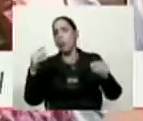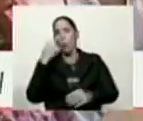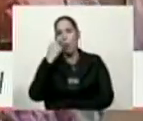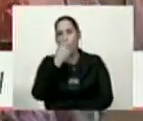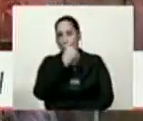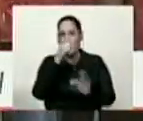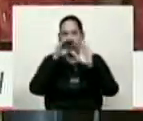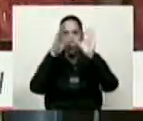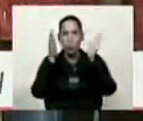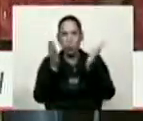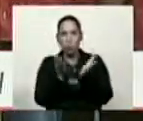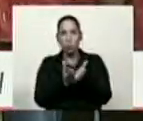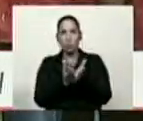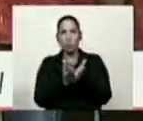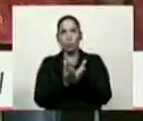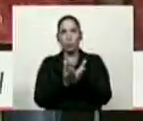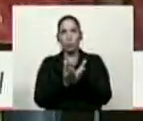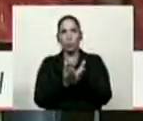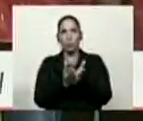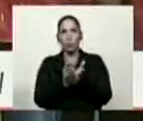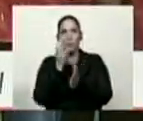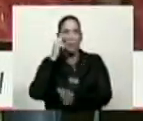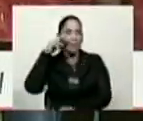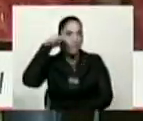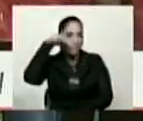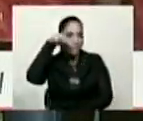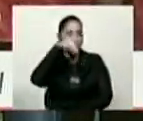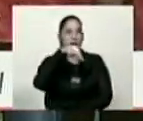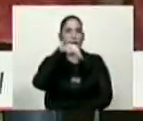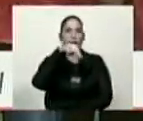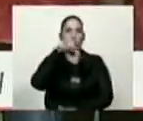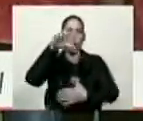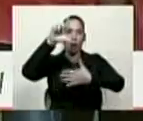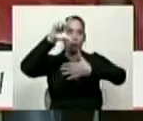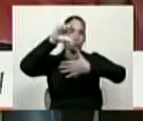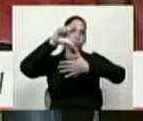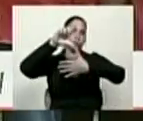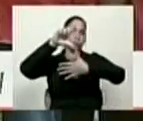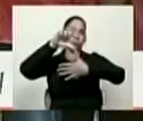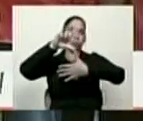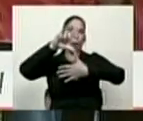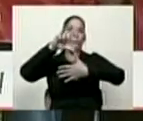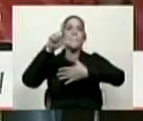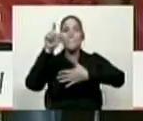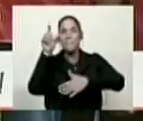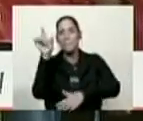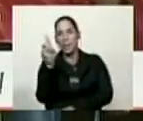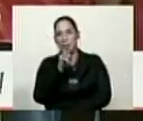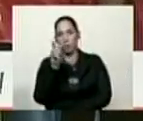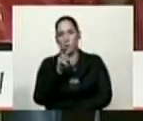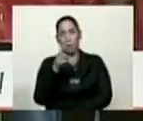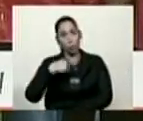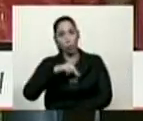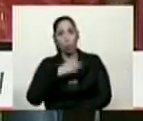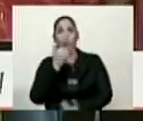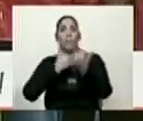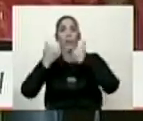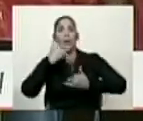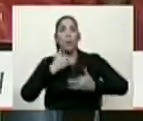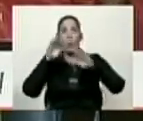sujetos, depositados en nuestra patria. Si nosotros le fallamos al mundo, el